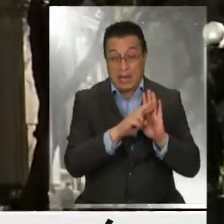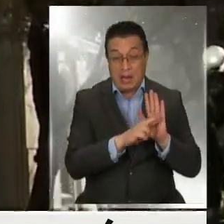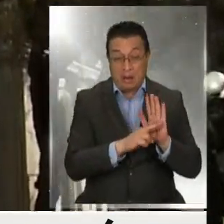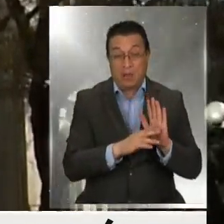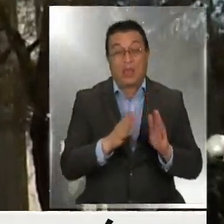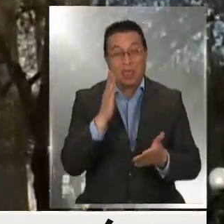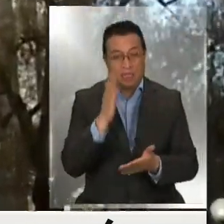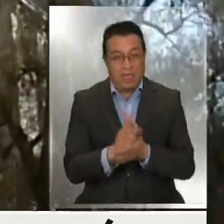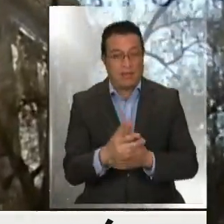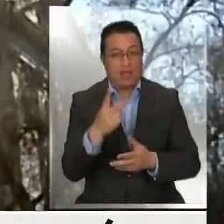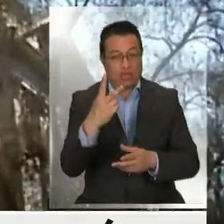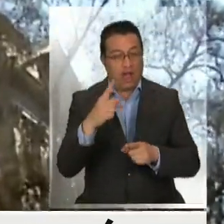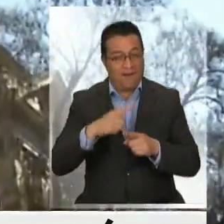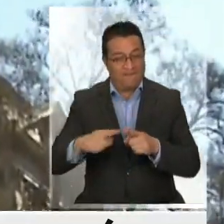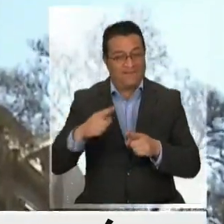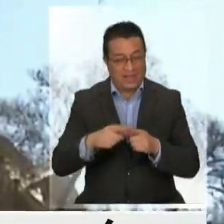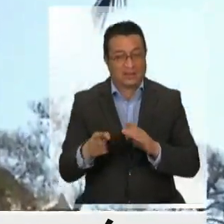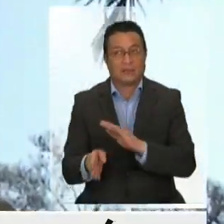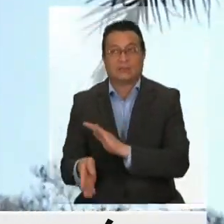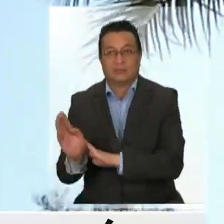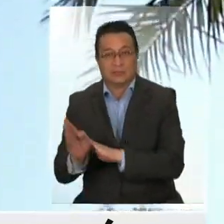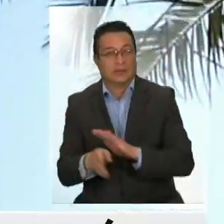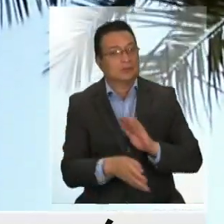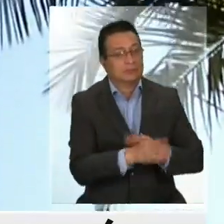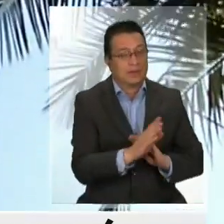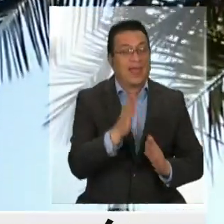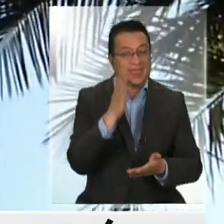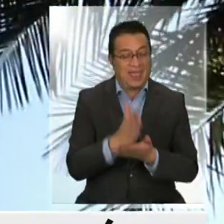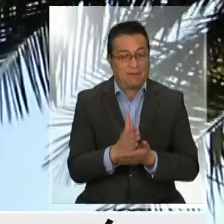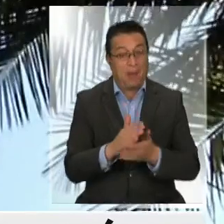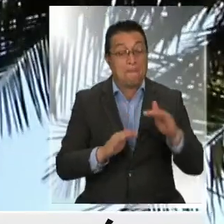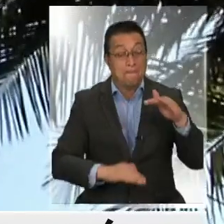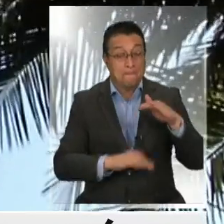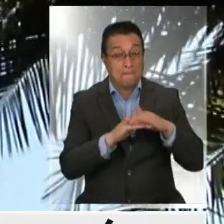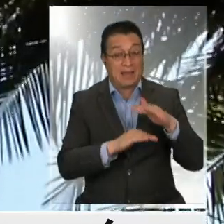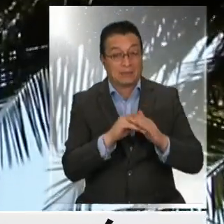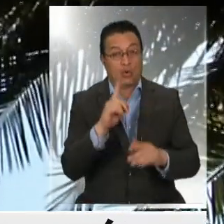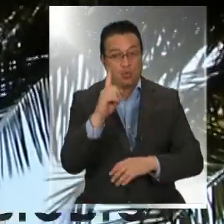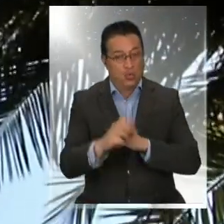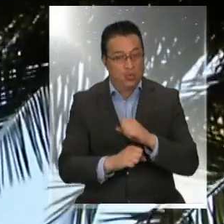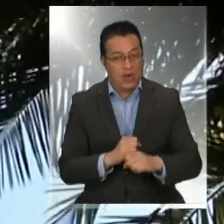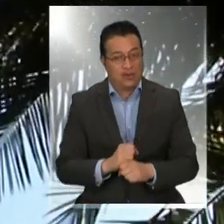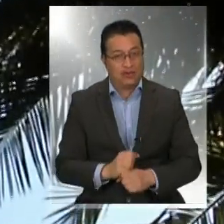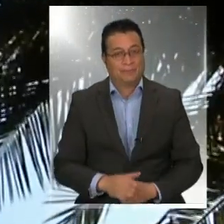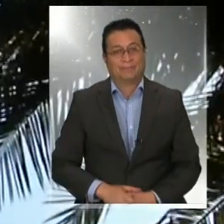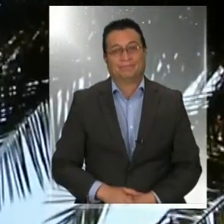deben salir al menos 2 veces durante la convención, que por ahora durará máximo 1 año.